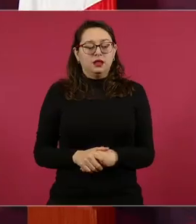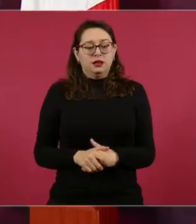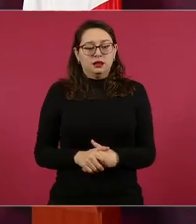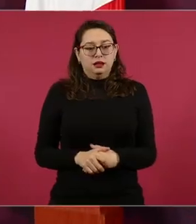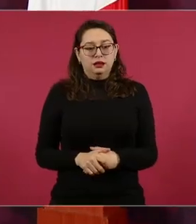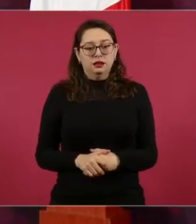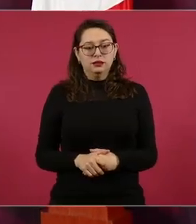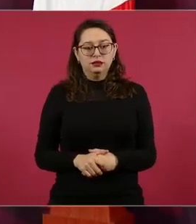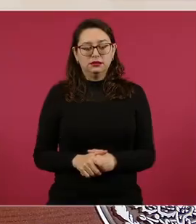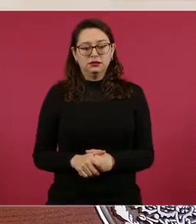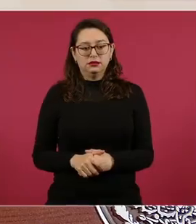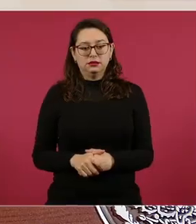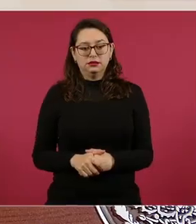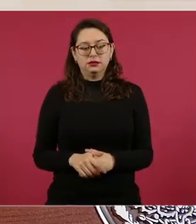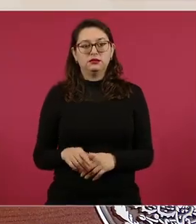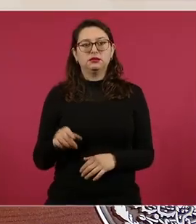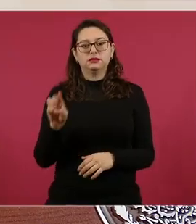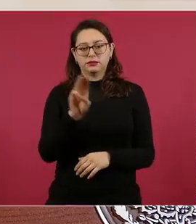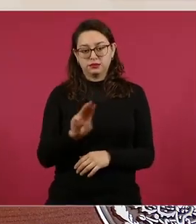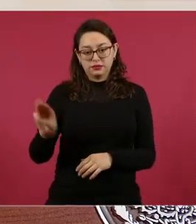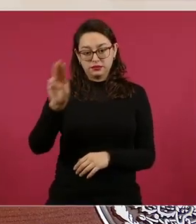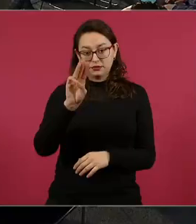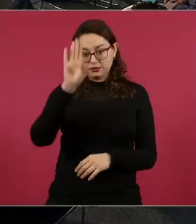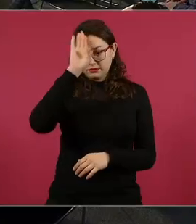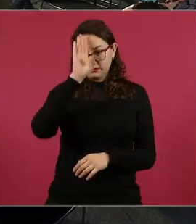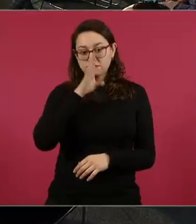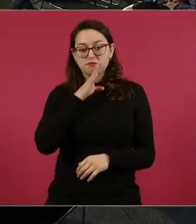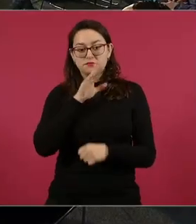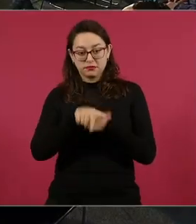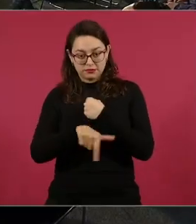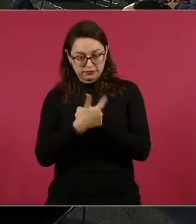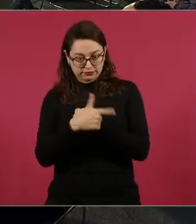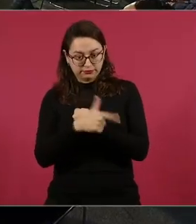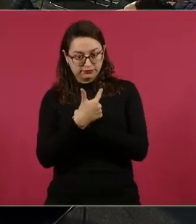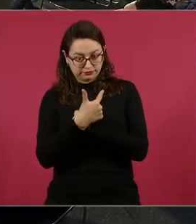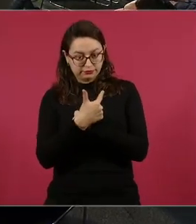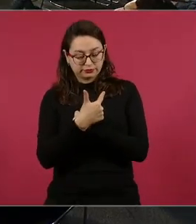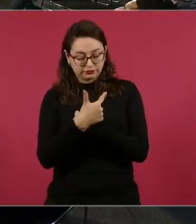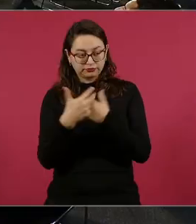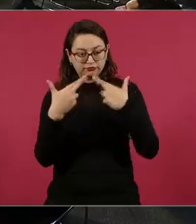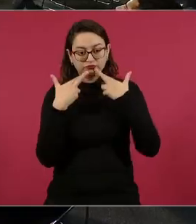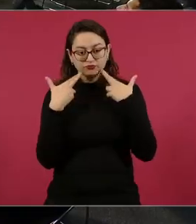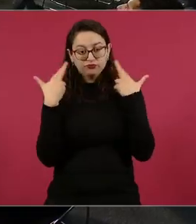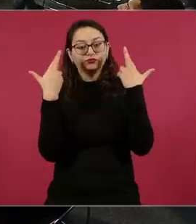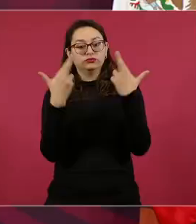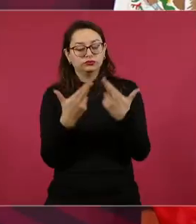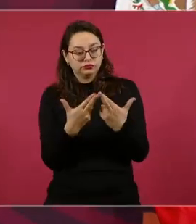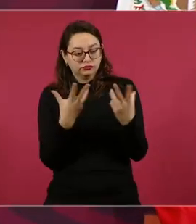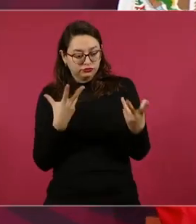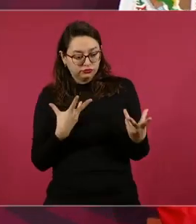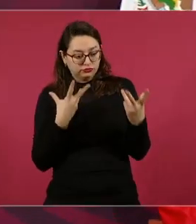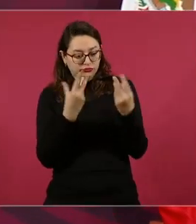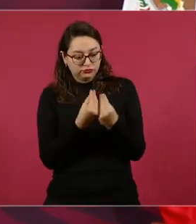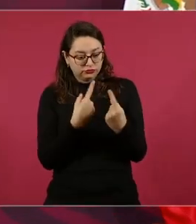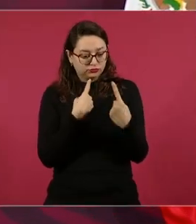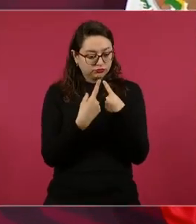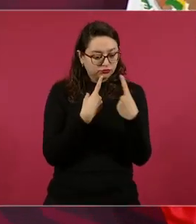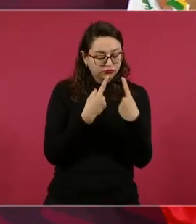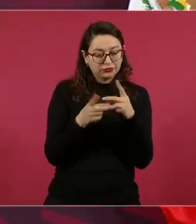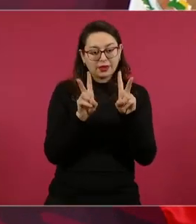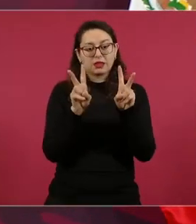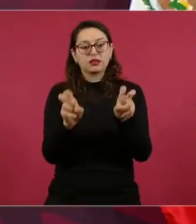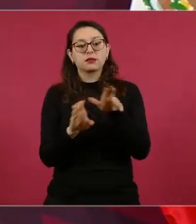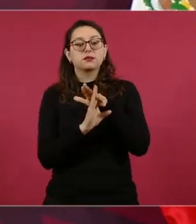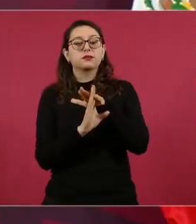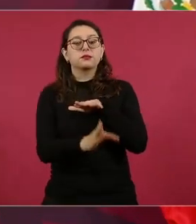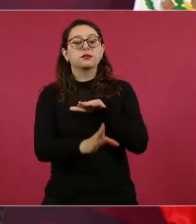Al mediodía, a las 12. A las 12, sí. Sí. Vamos a tratar el tema